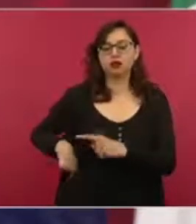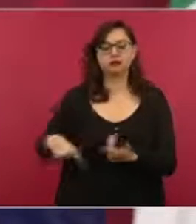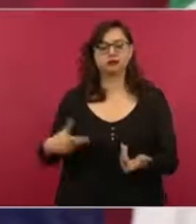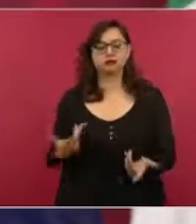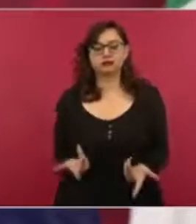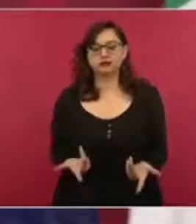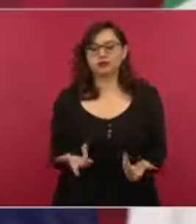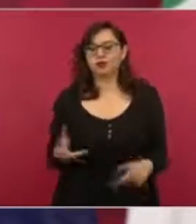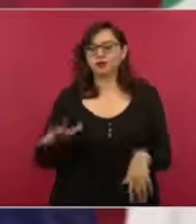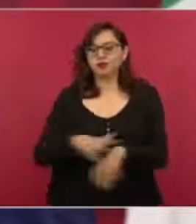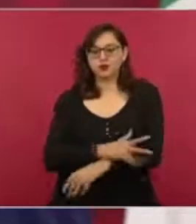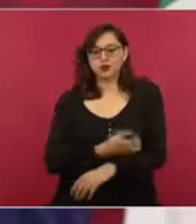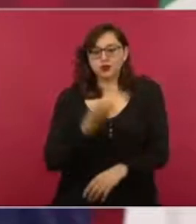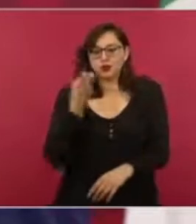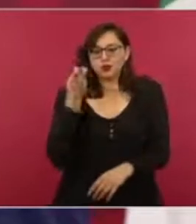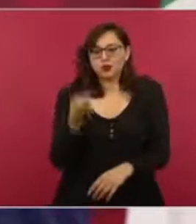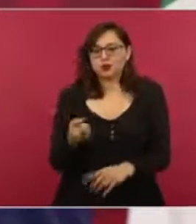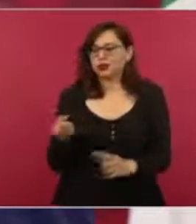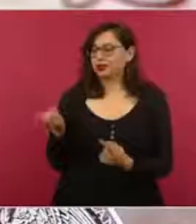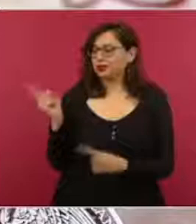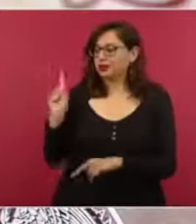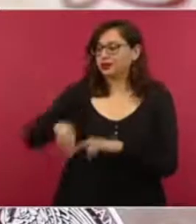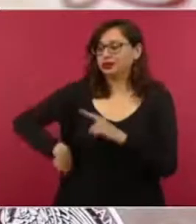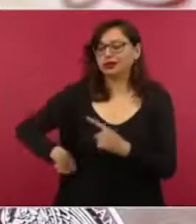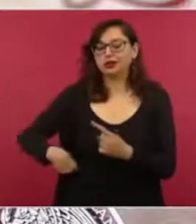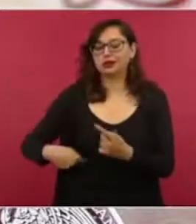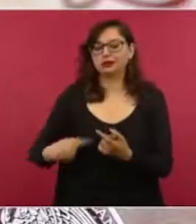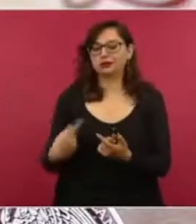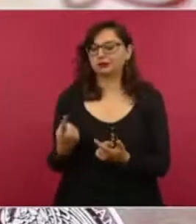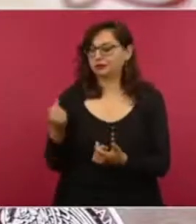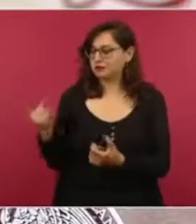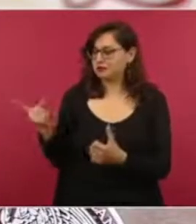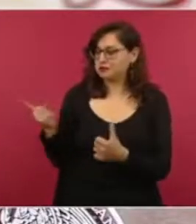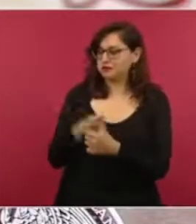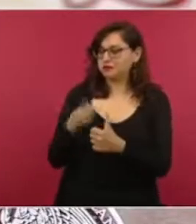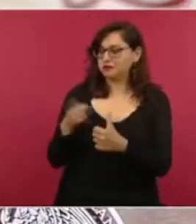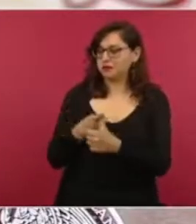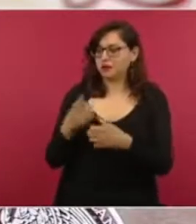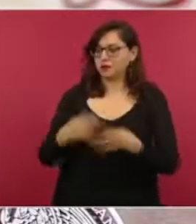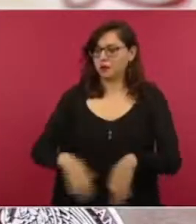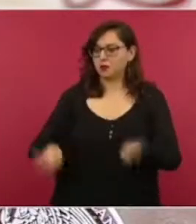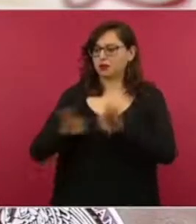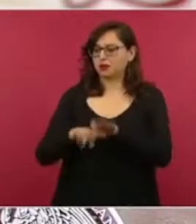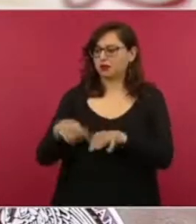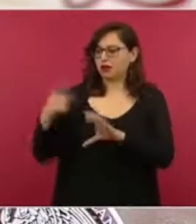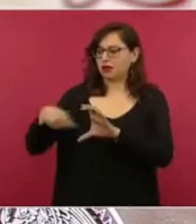no las pusieron como prioritarias para el despacho.